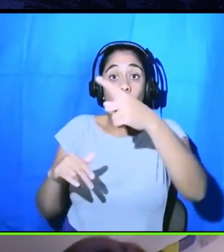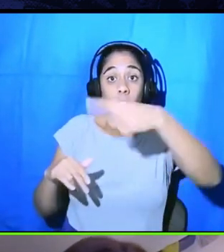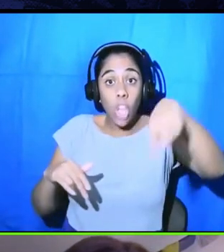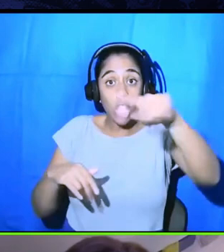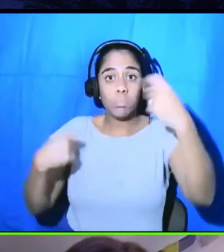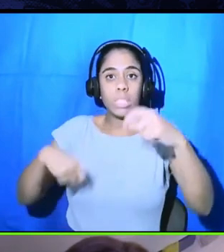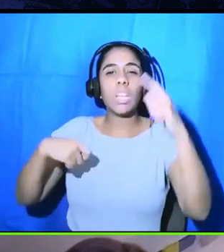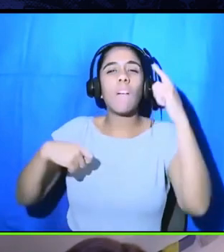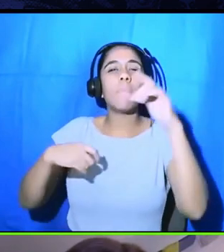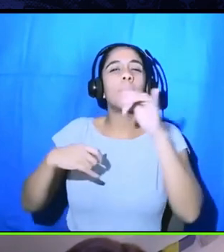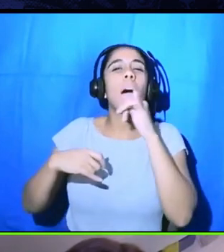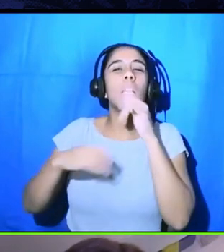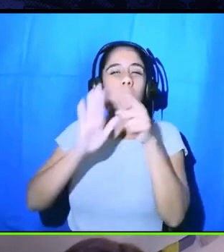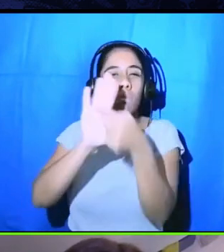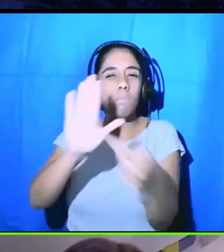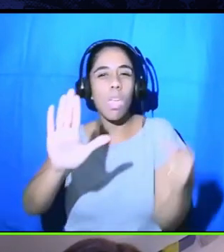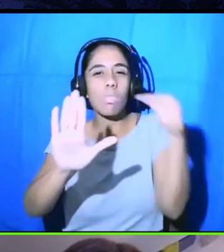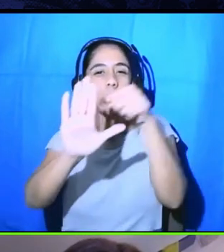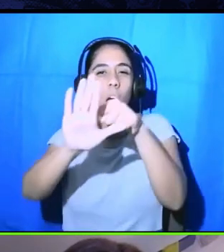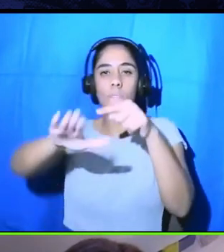abismo difícil de cruzar